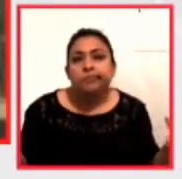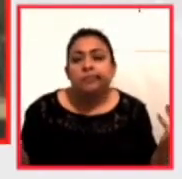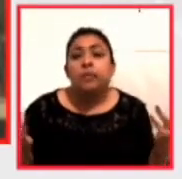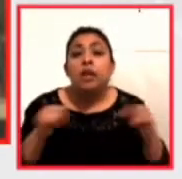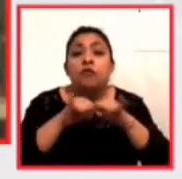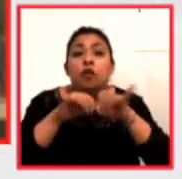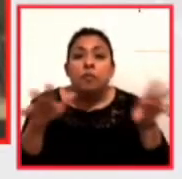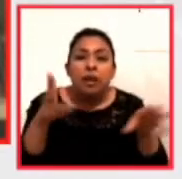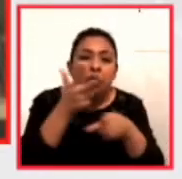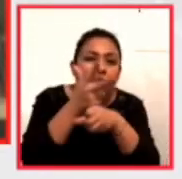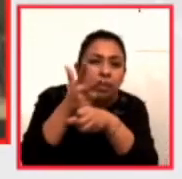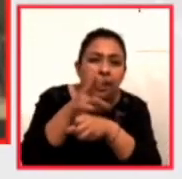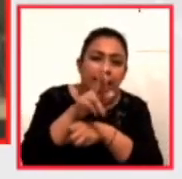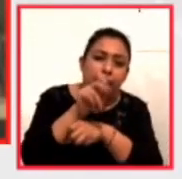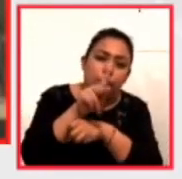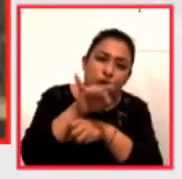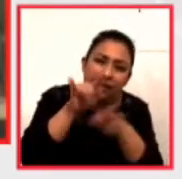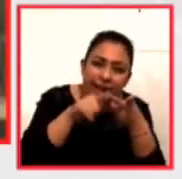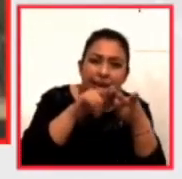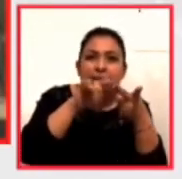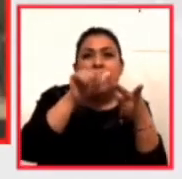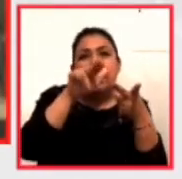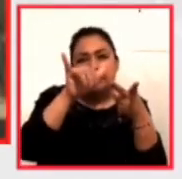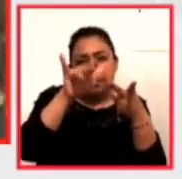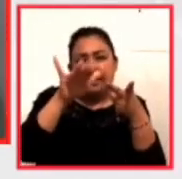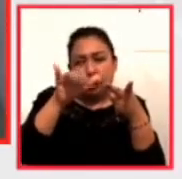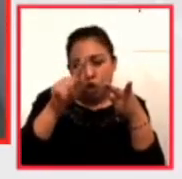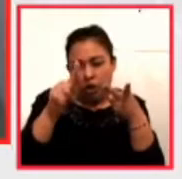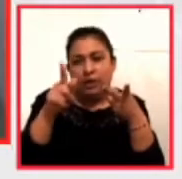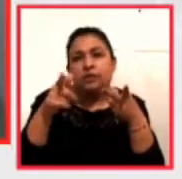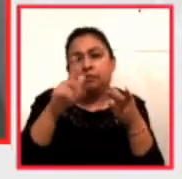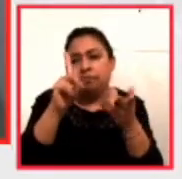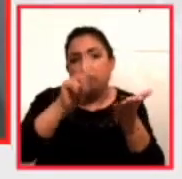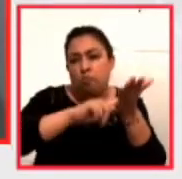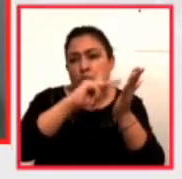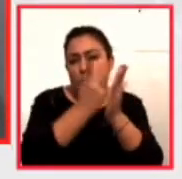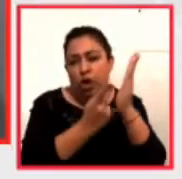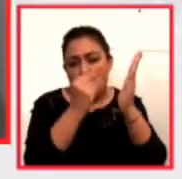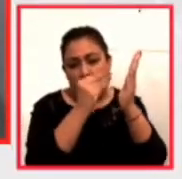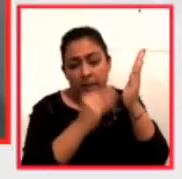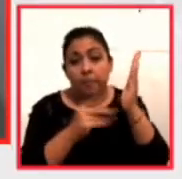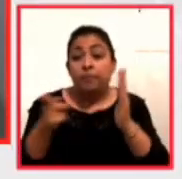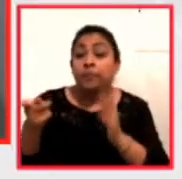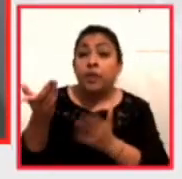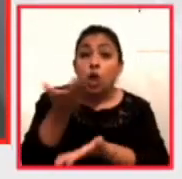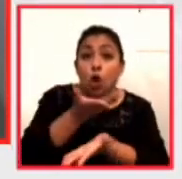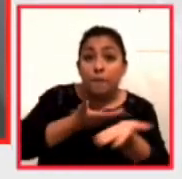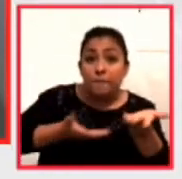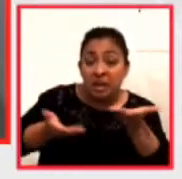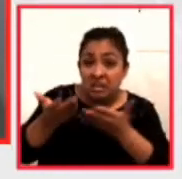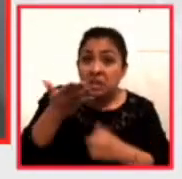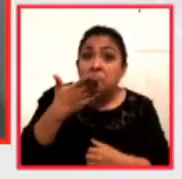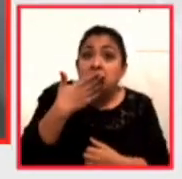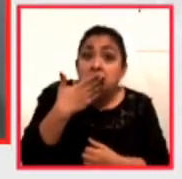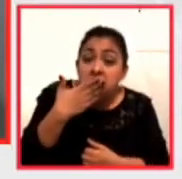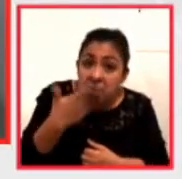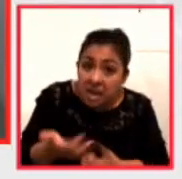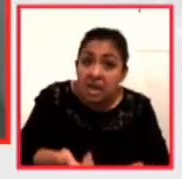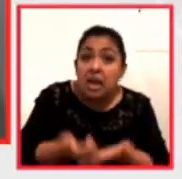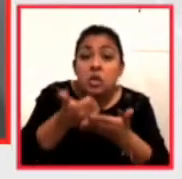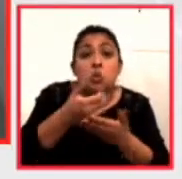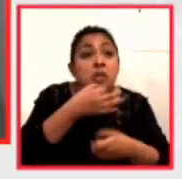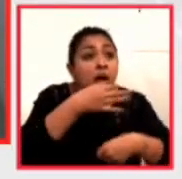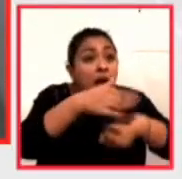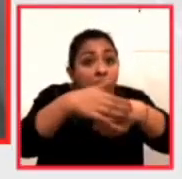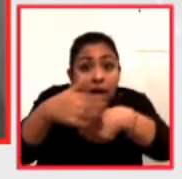reportajes o animaciones, que son algunas que están en el programa. Compartirlo es bueno para que sepan los